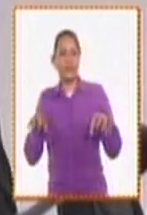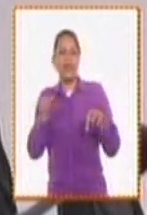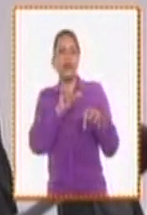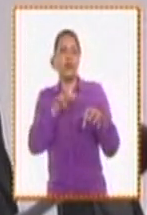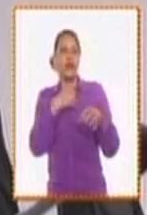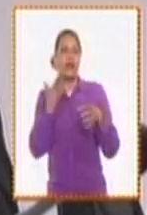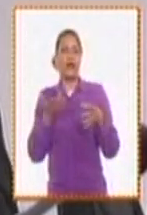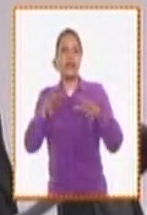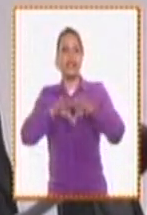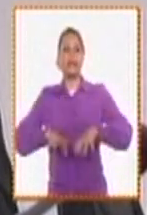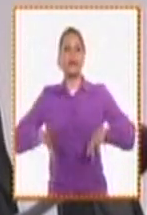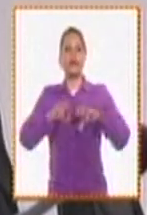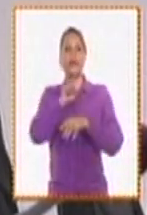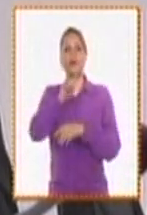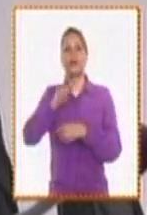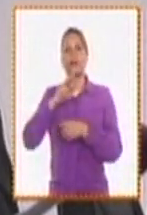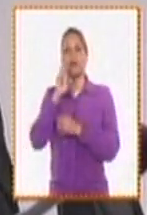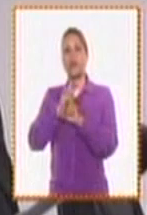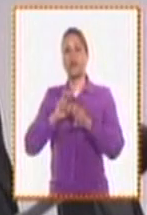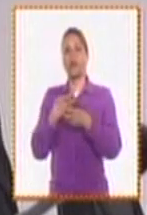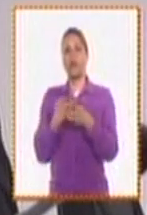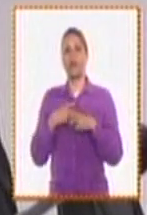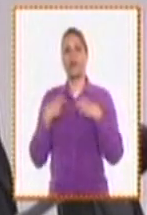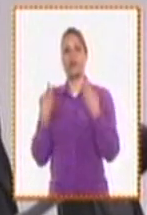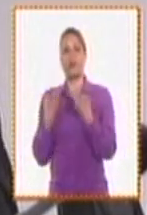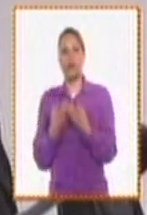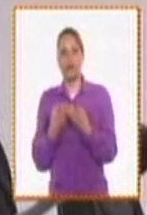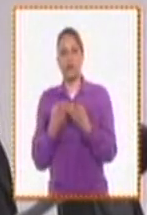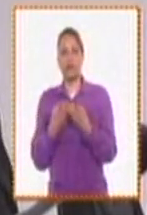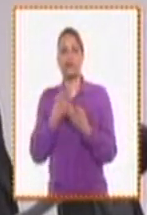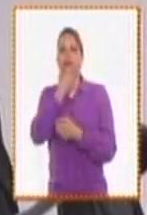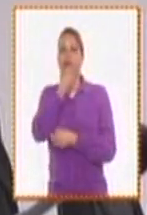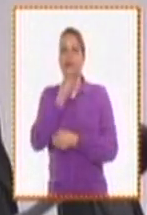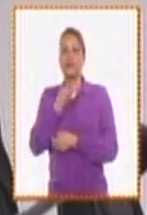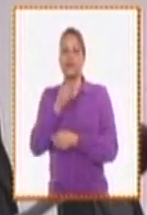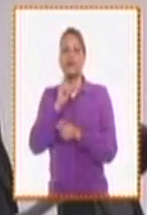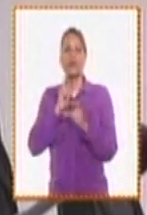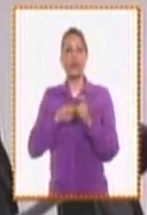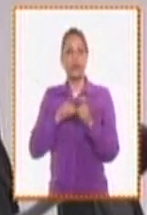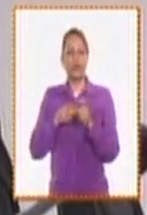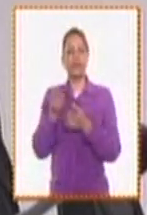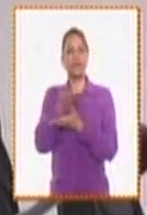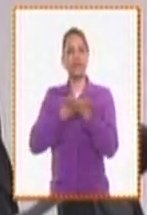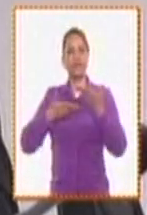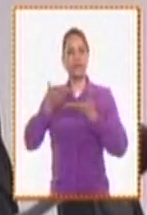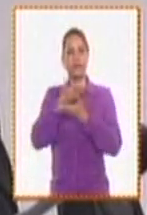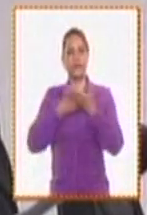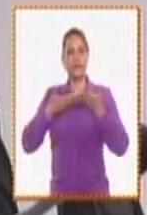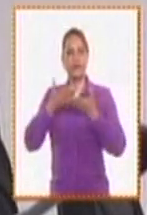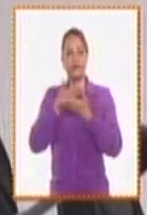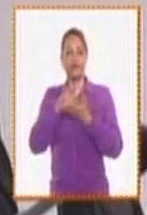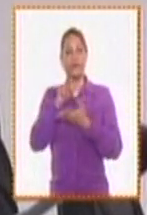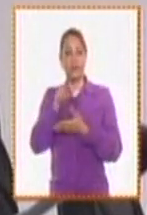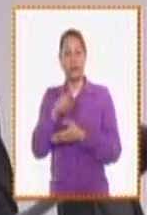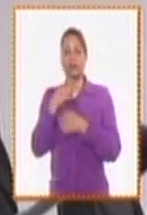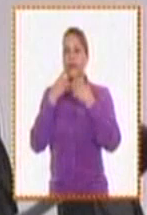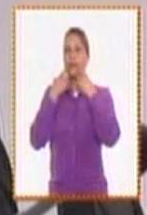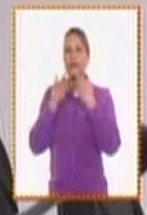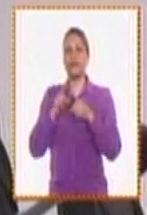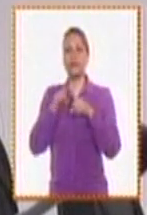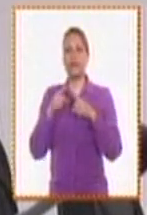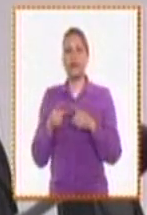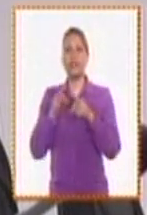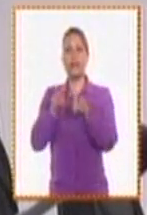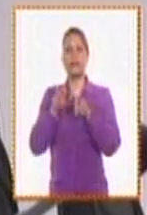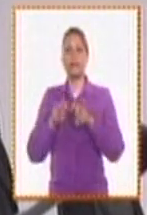medio del 12 Congreso de la Juventud Comunista, que también ha ocupado debate entre nuestra vanguardia política a lo ancho y largo del país, en la